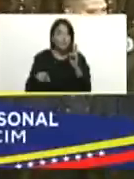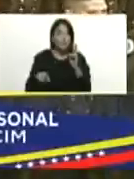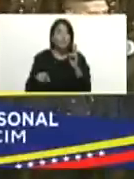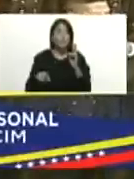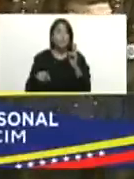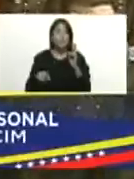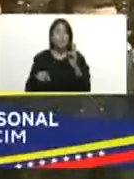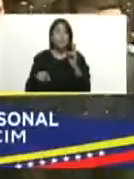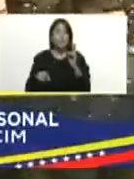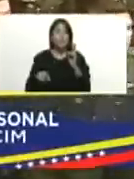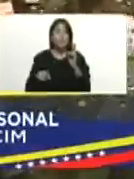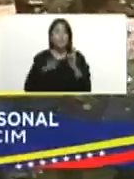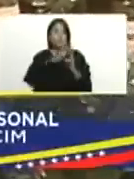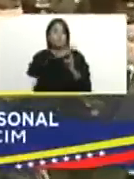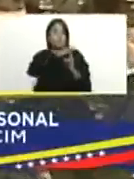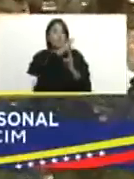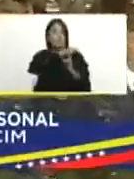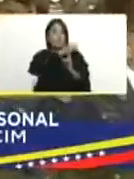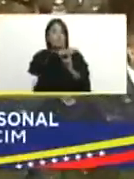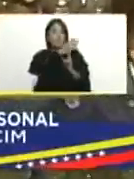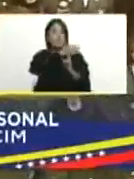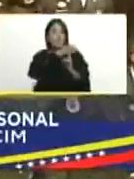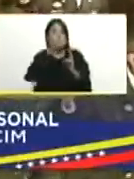¿verdad? Y están ascendiendo.